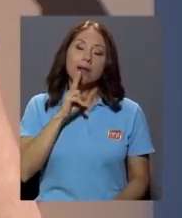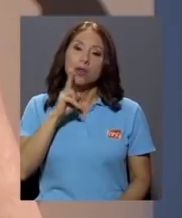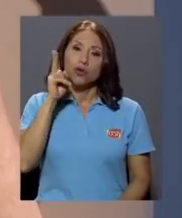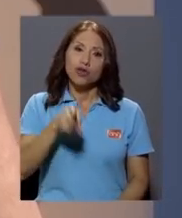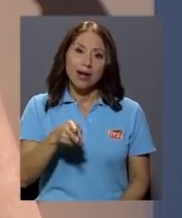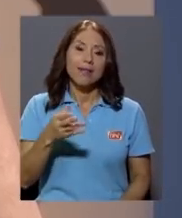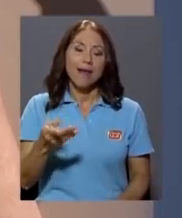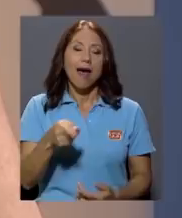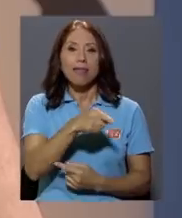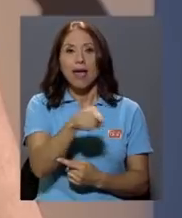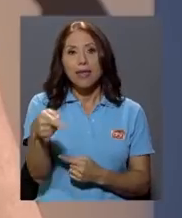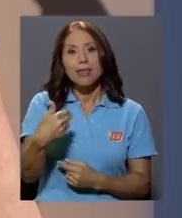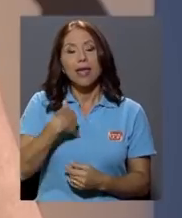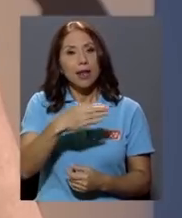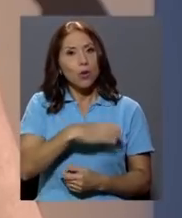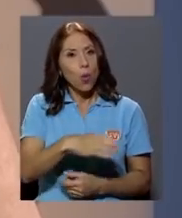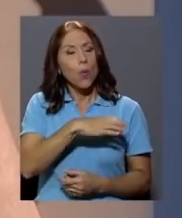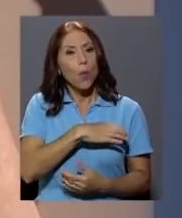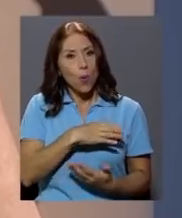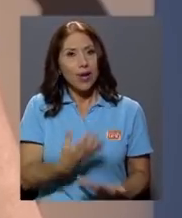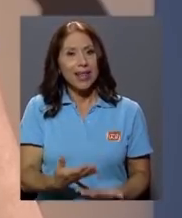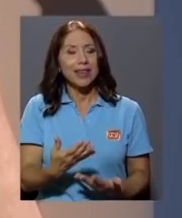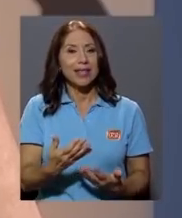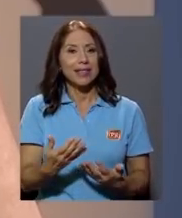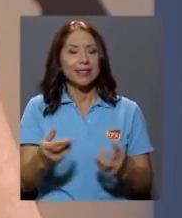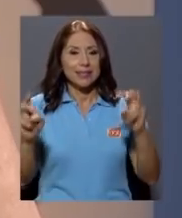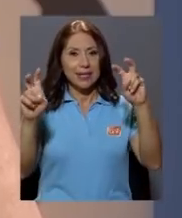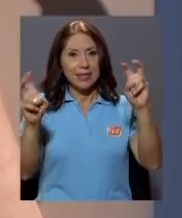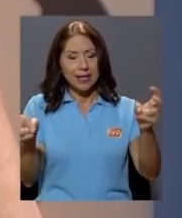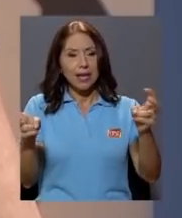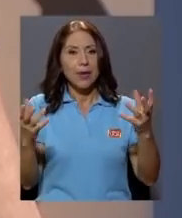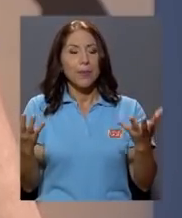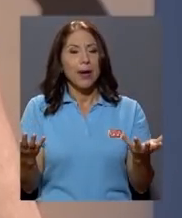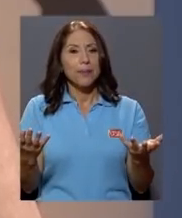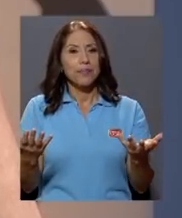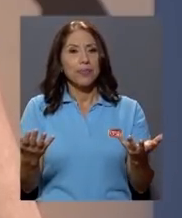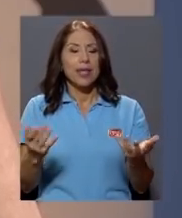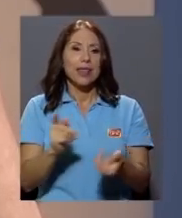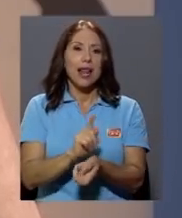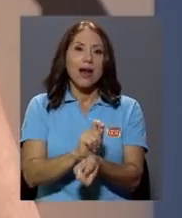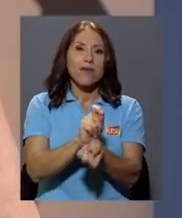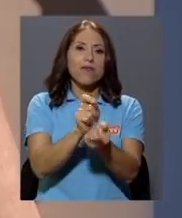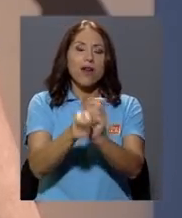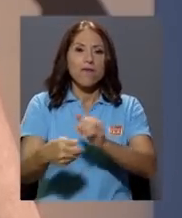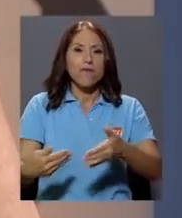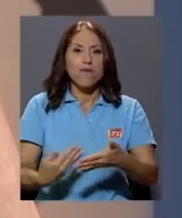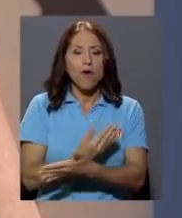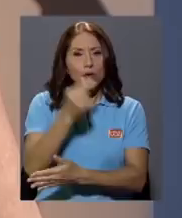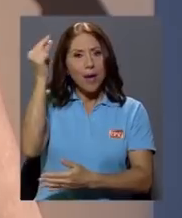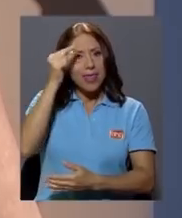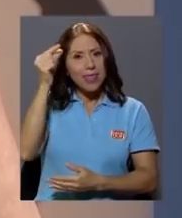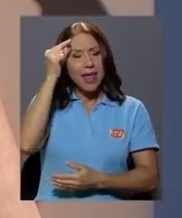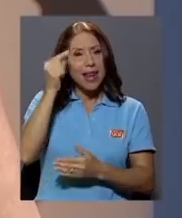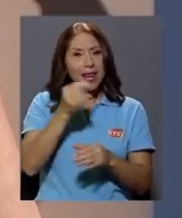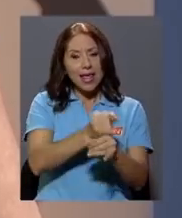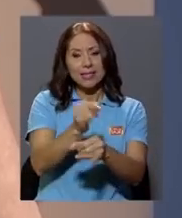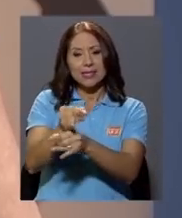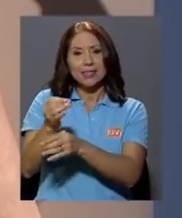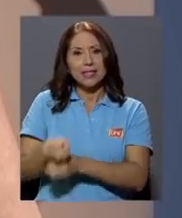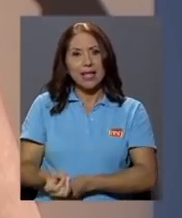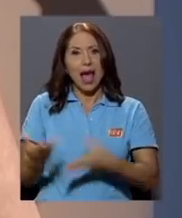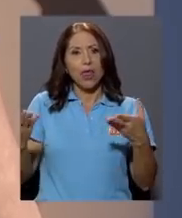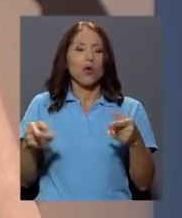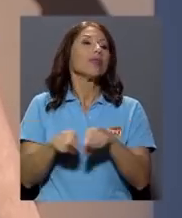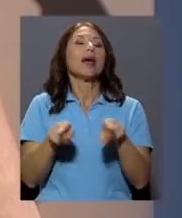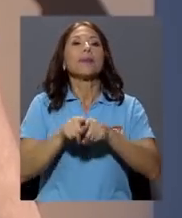en realidad lleva componentes claramente del tema de la reforma del Estado,